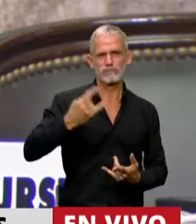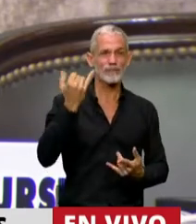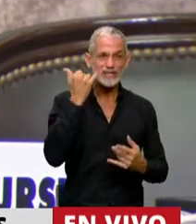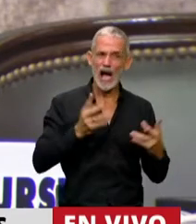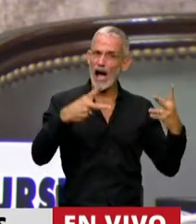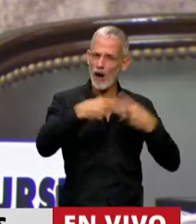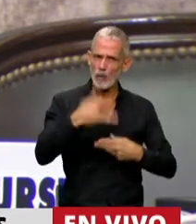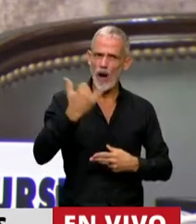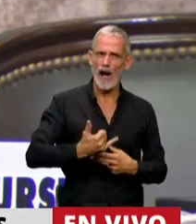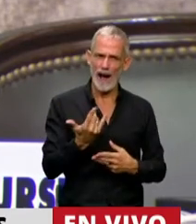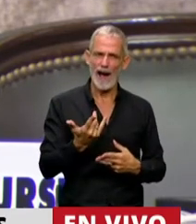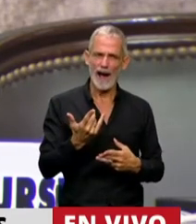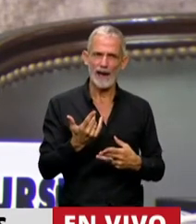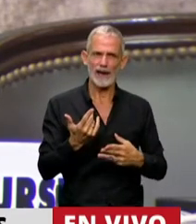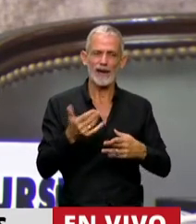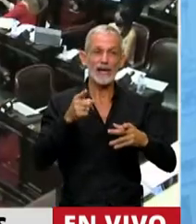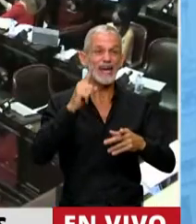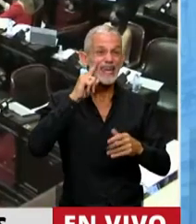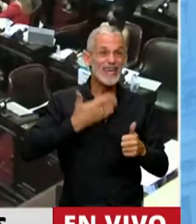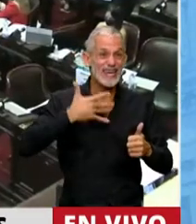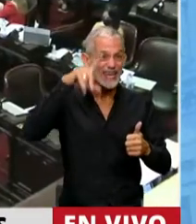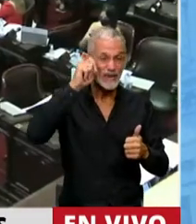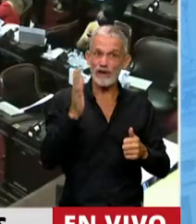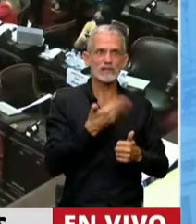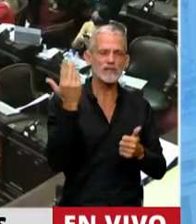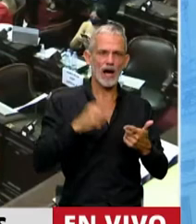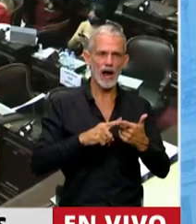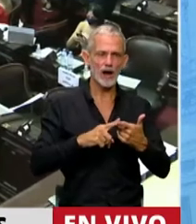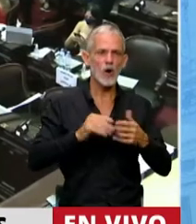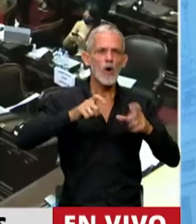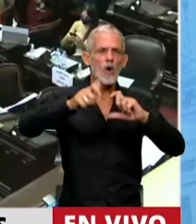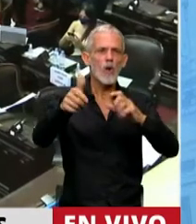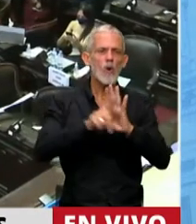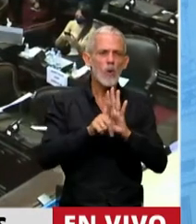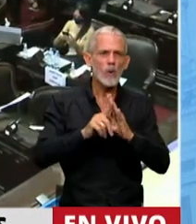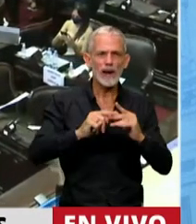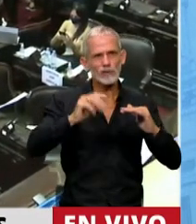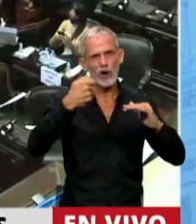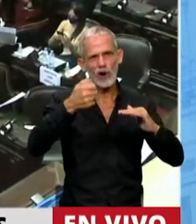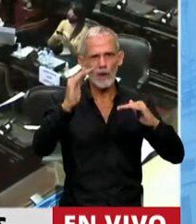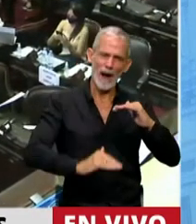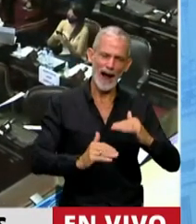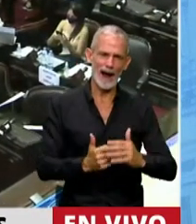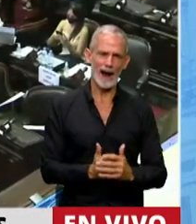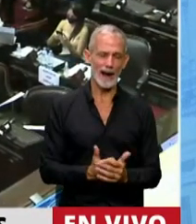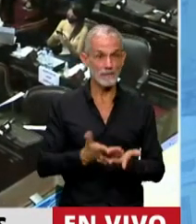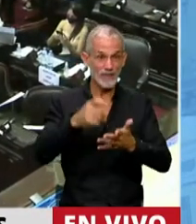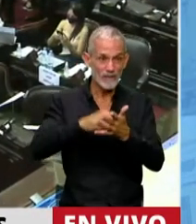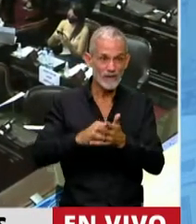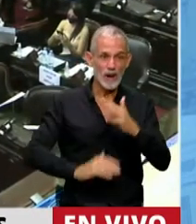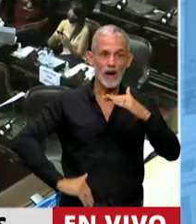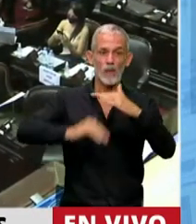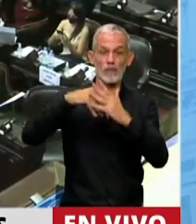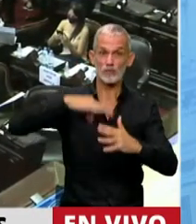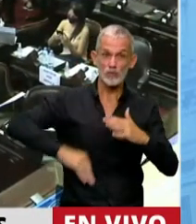ajuste, sino que es sacar el IFE, sino que es una movilidad jubilatoria a la baja. Firmar